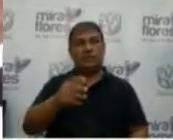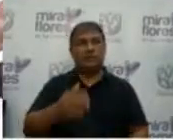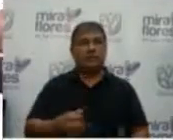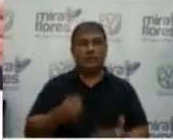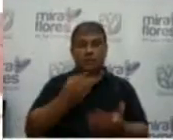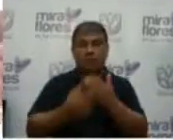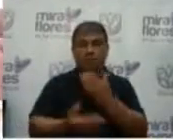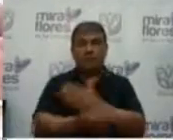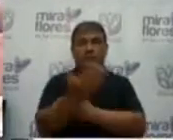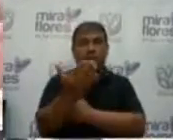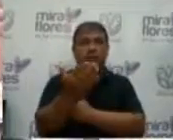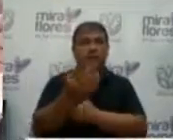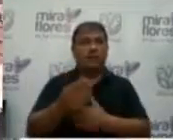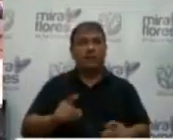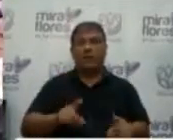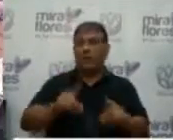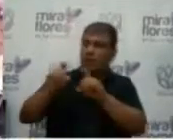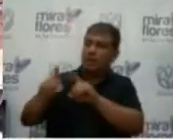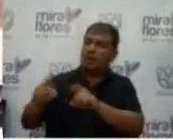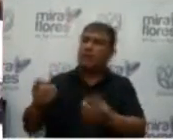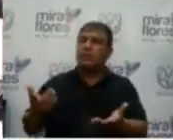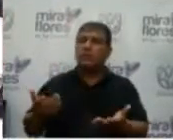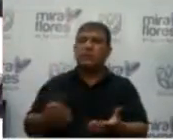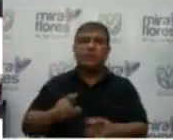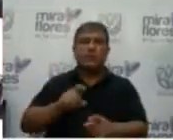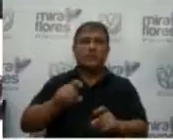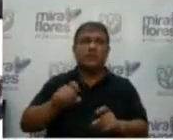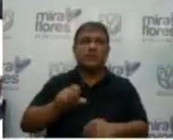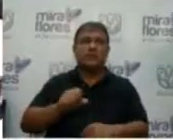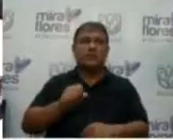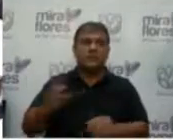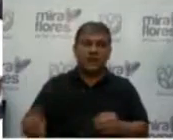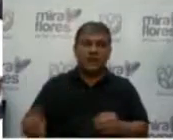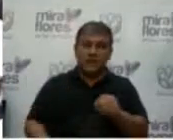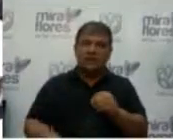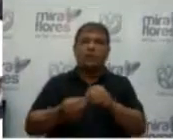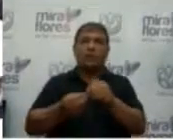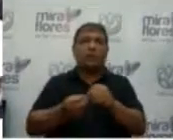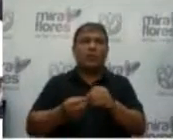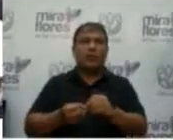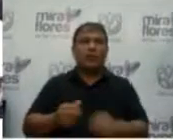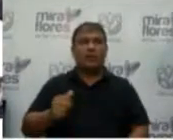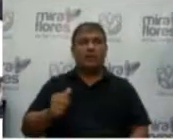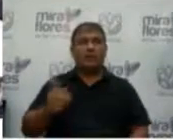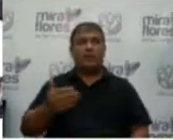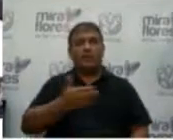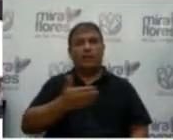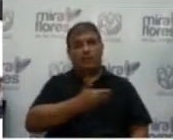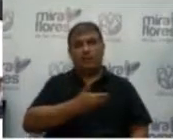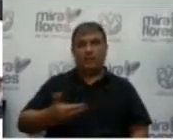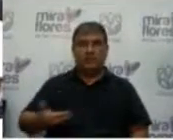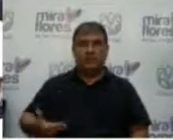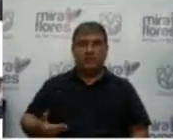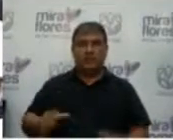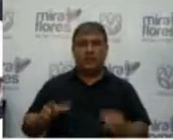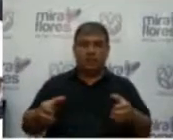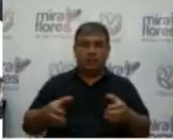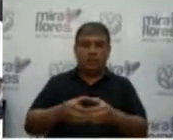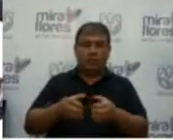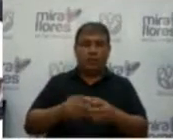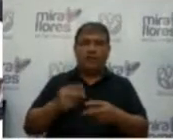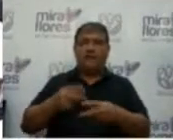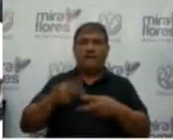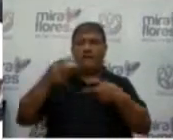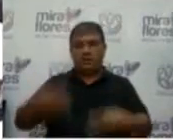Gracias, buenos días. Quería preguntar si esta se va a involucrar también a los presidentes de las juntas vecinales que existen